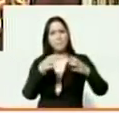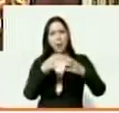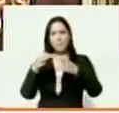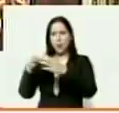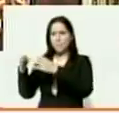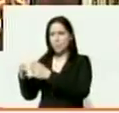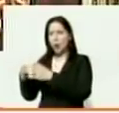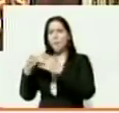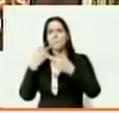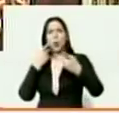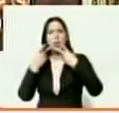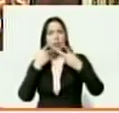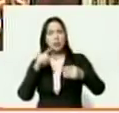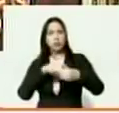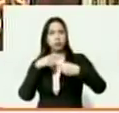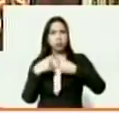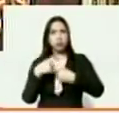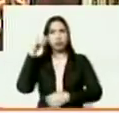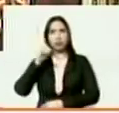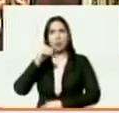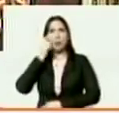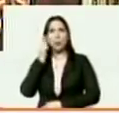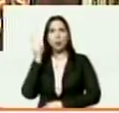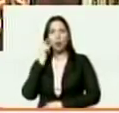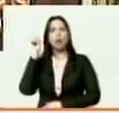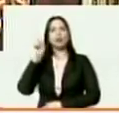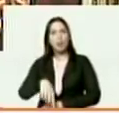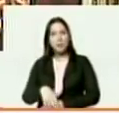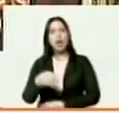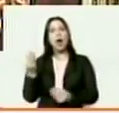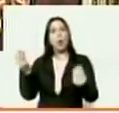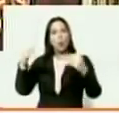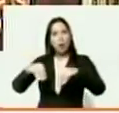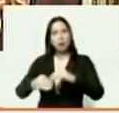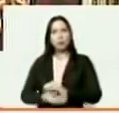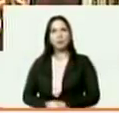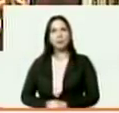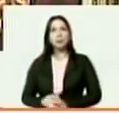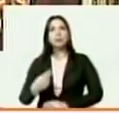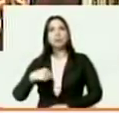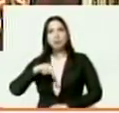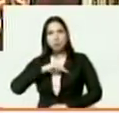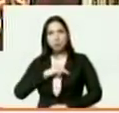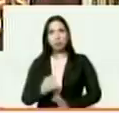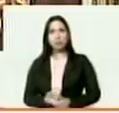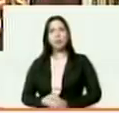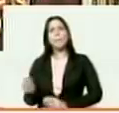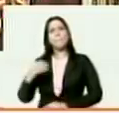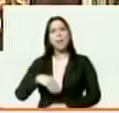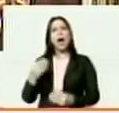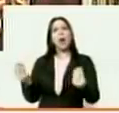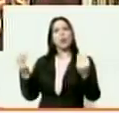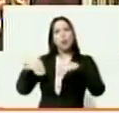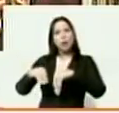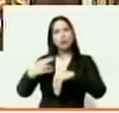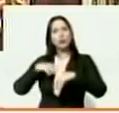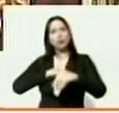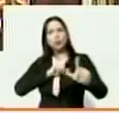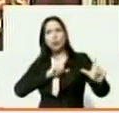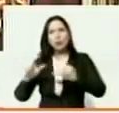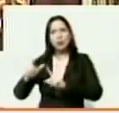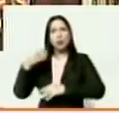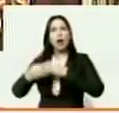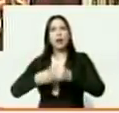del Gran Polo Patriótico y los diputados y diputadas están de acuerdo. Y estamos más que de acuerdo, estamos listos para